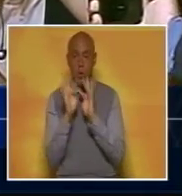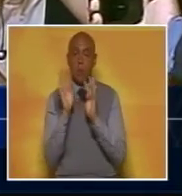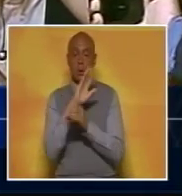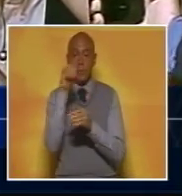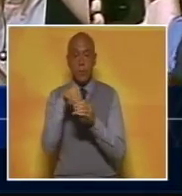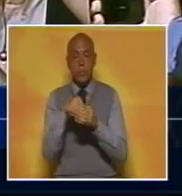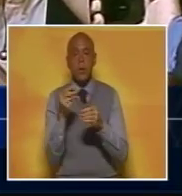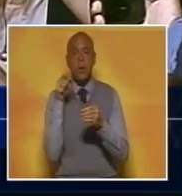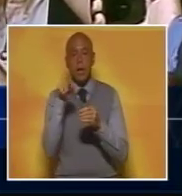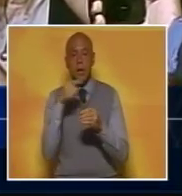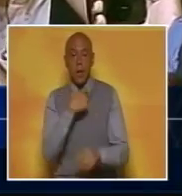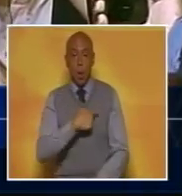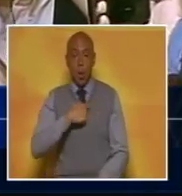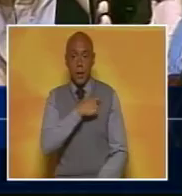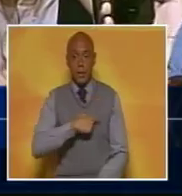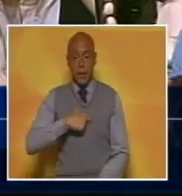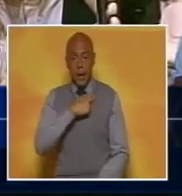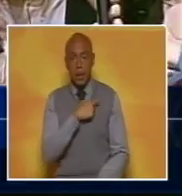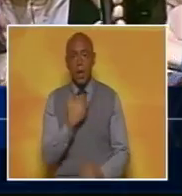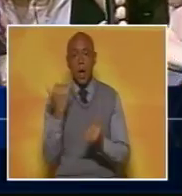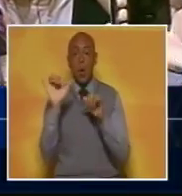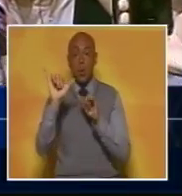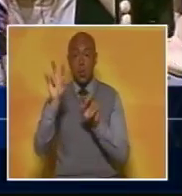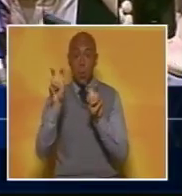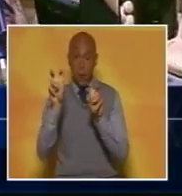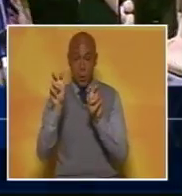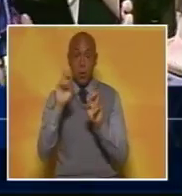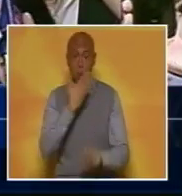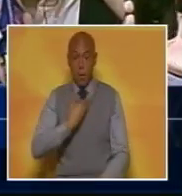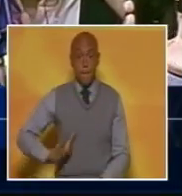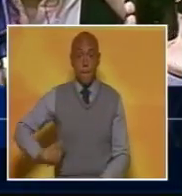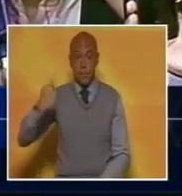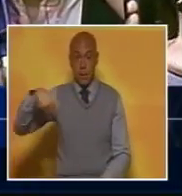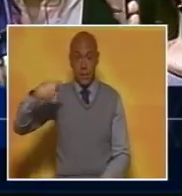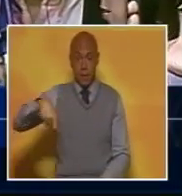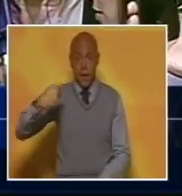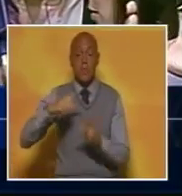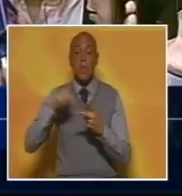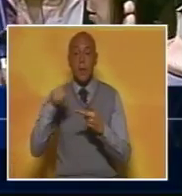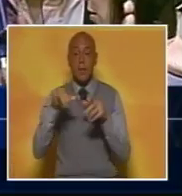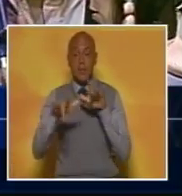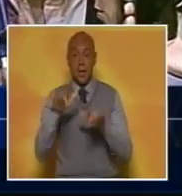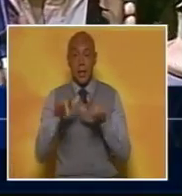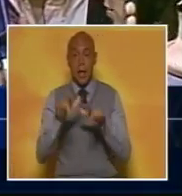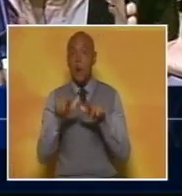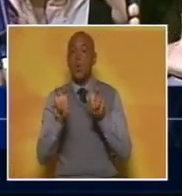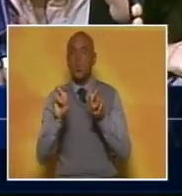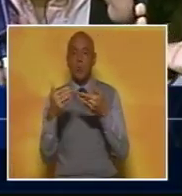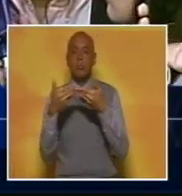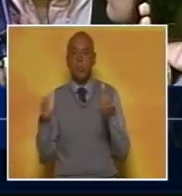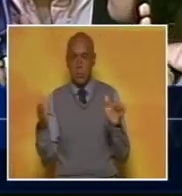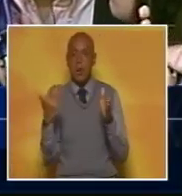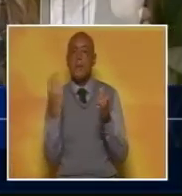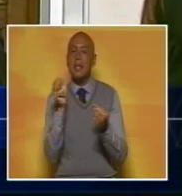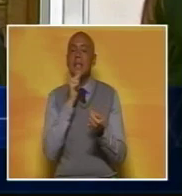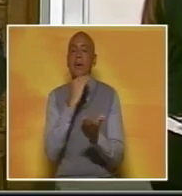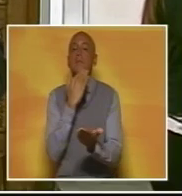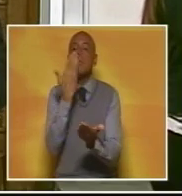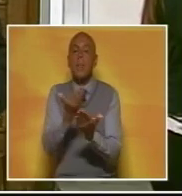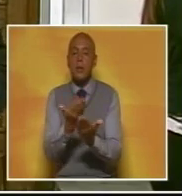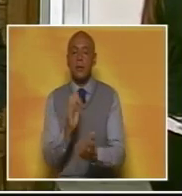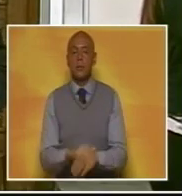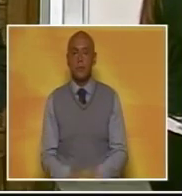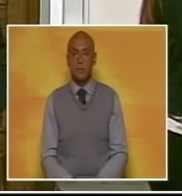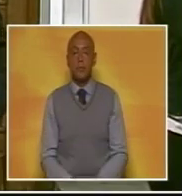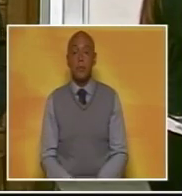este comité nombra además luego un presidente, un vicepresidente, un secretario, abre las postulaciones. Ese es el procedimiento por condición. Bien,